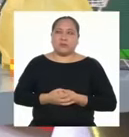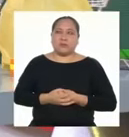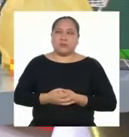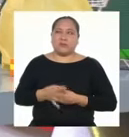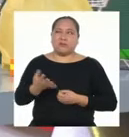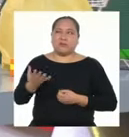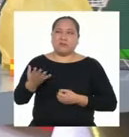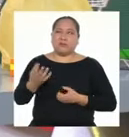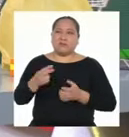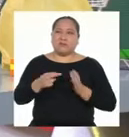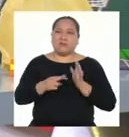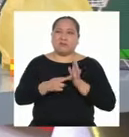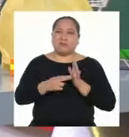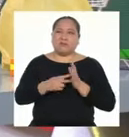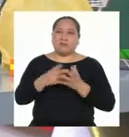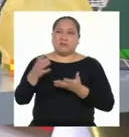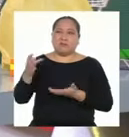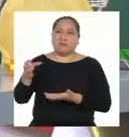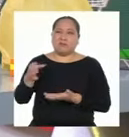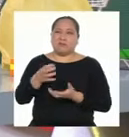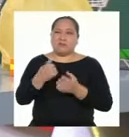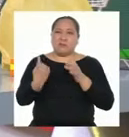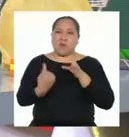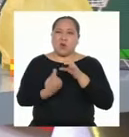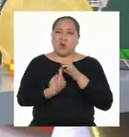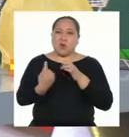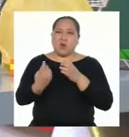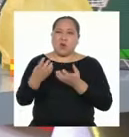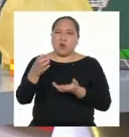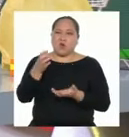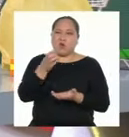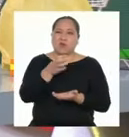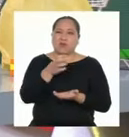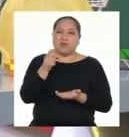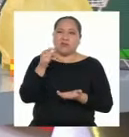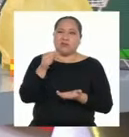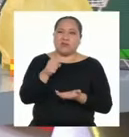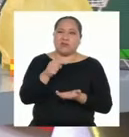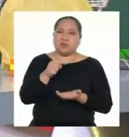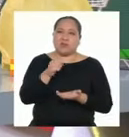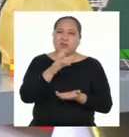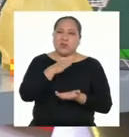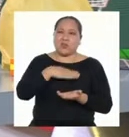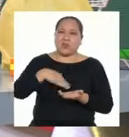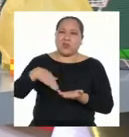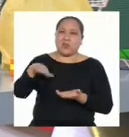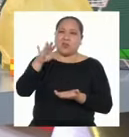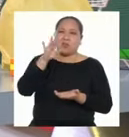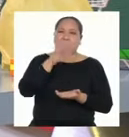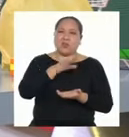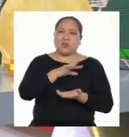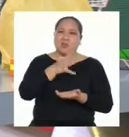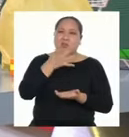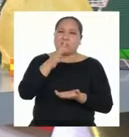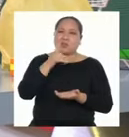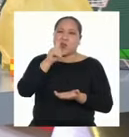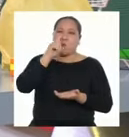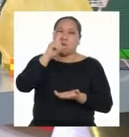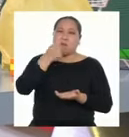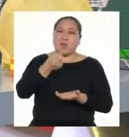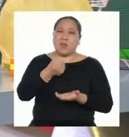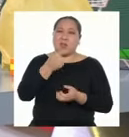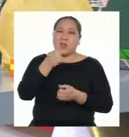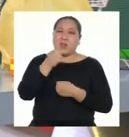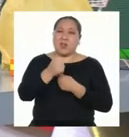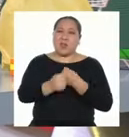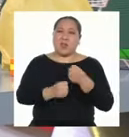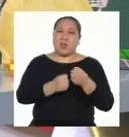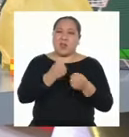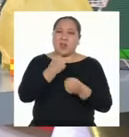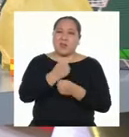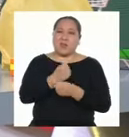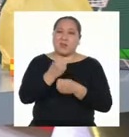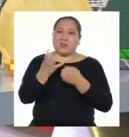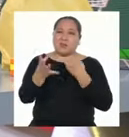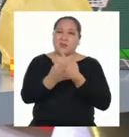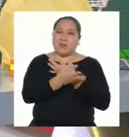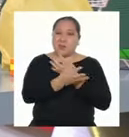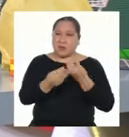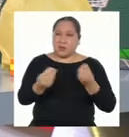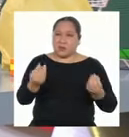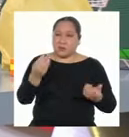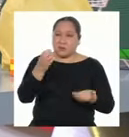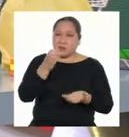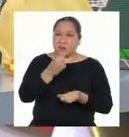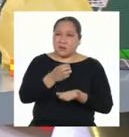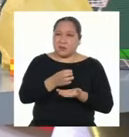O sea, donde traje mi jugo, ese material todo junto demora 1000 años en desaparecer de la faz de la